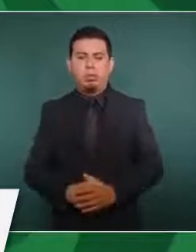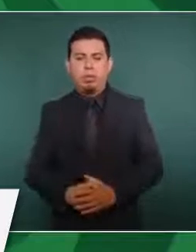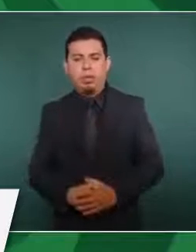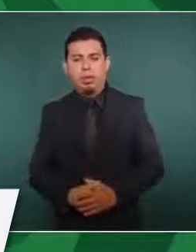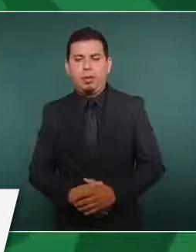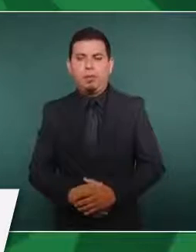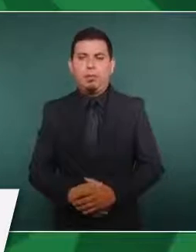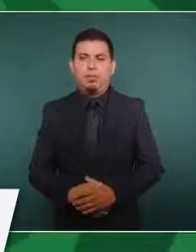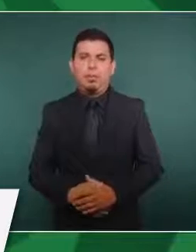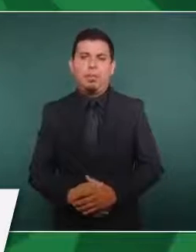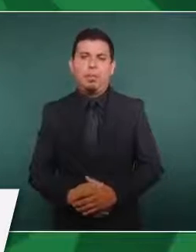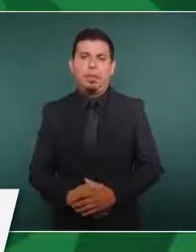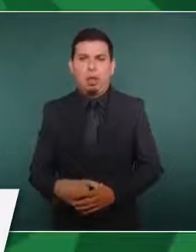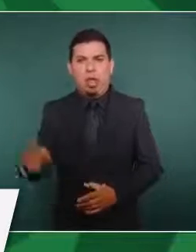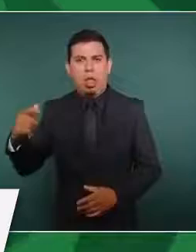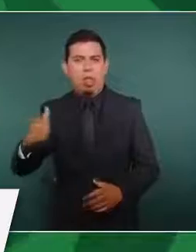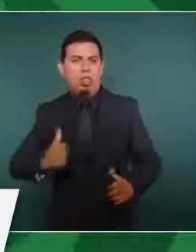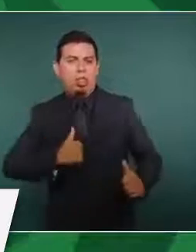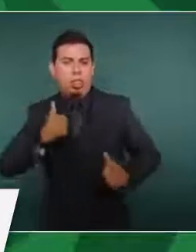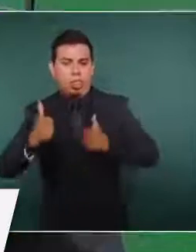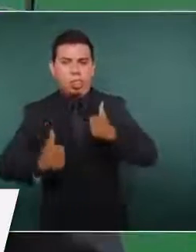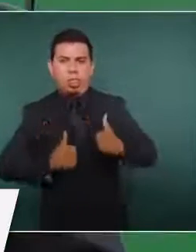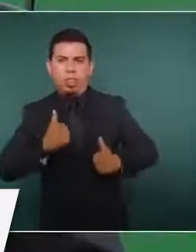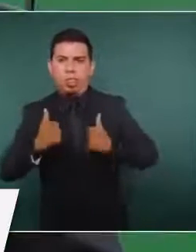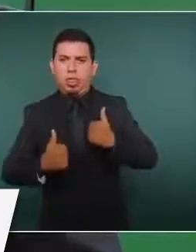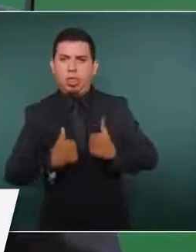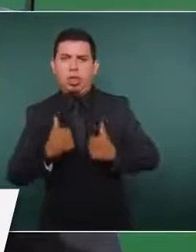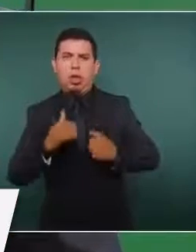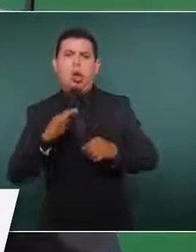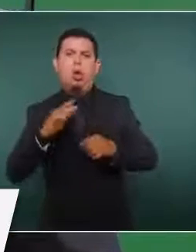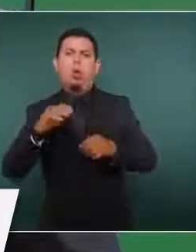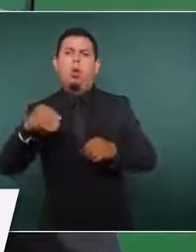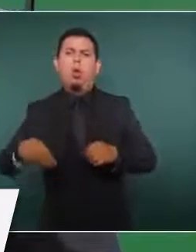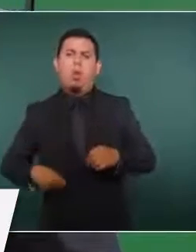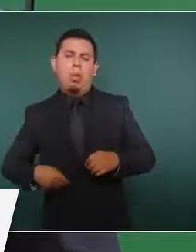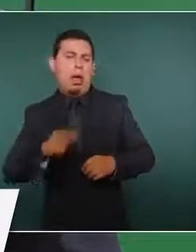abusivas, onerosas, pero existen los contratos.